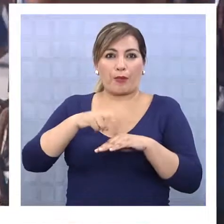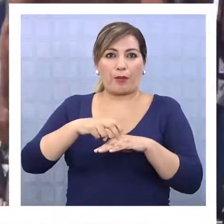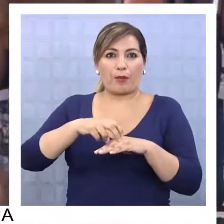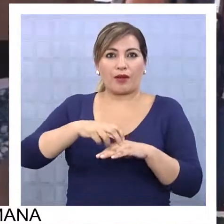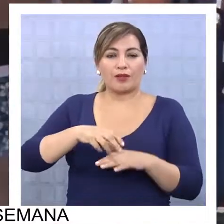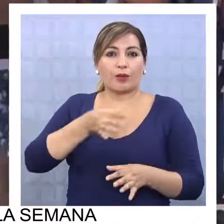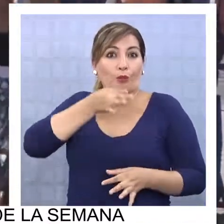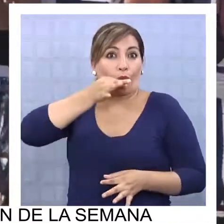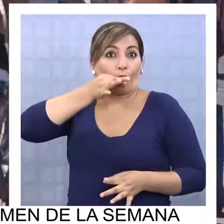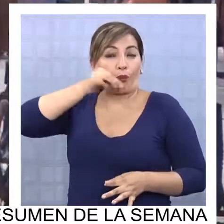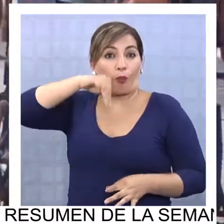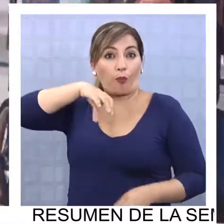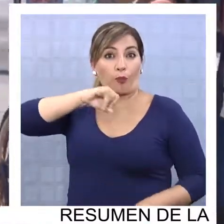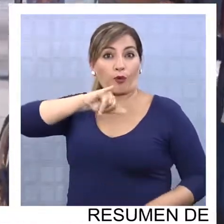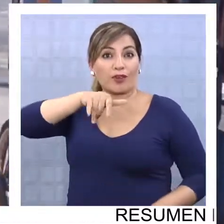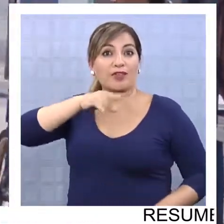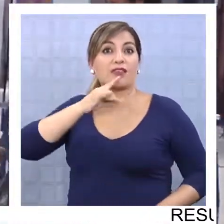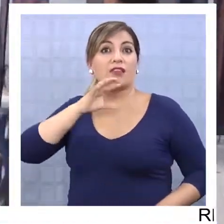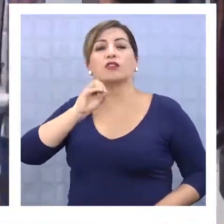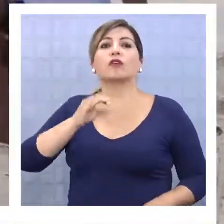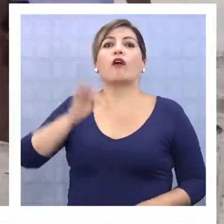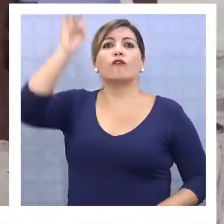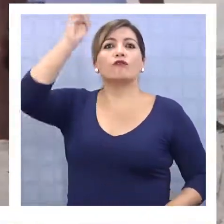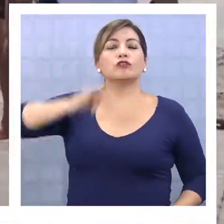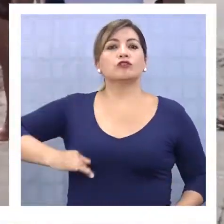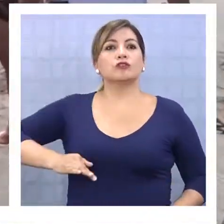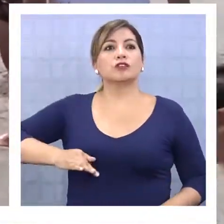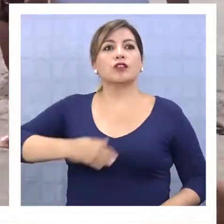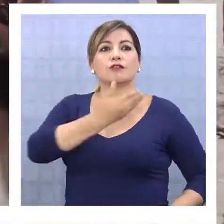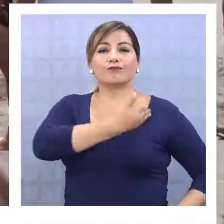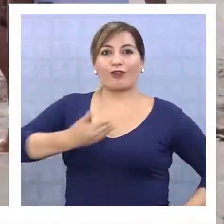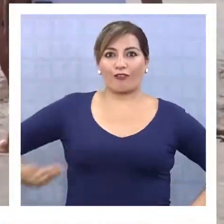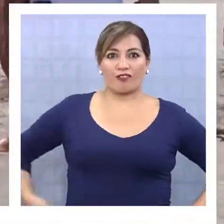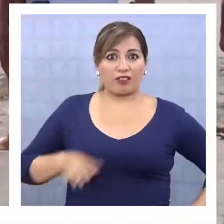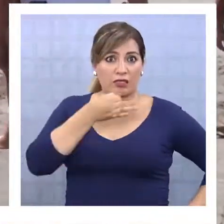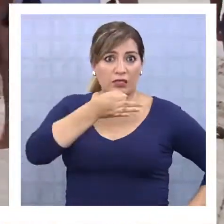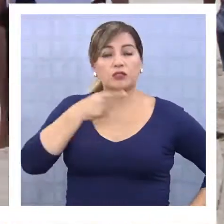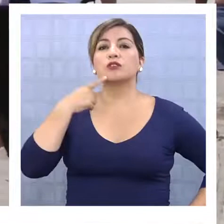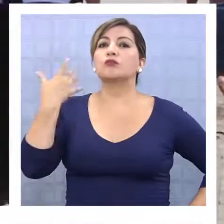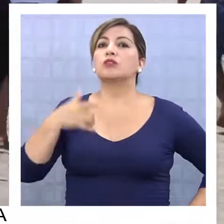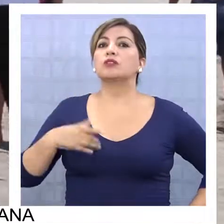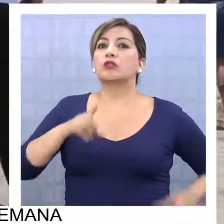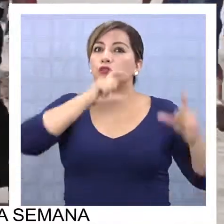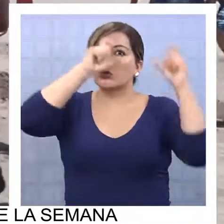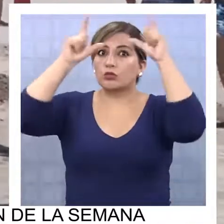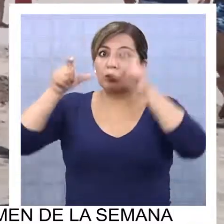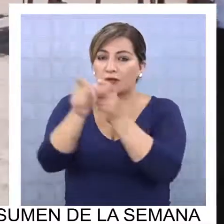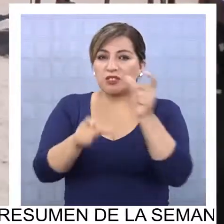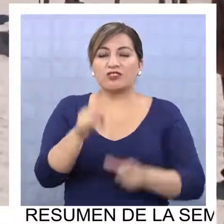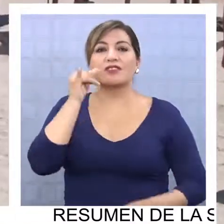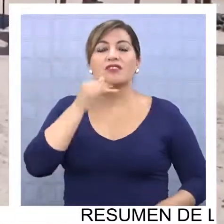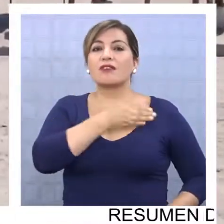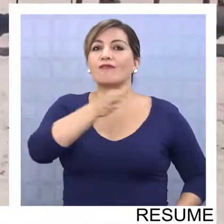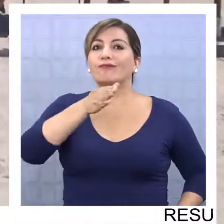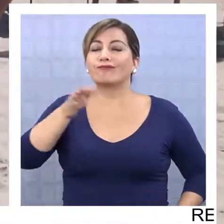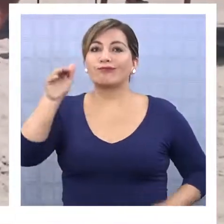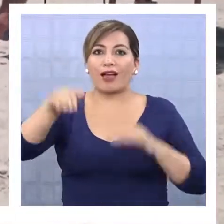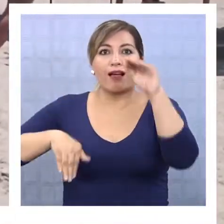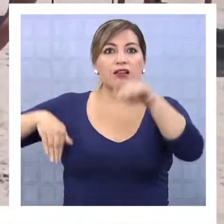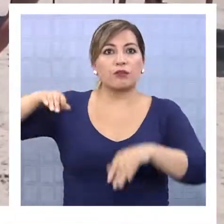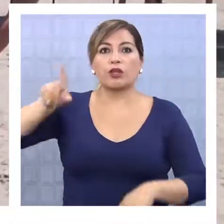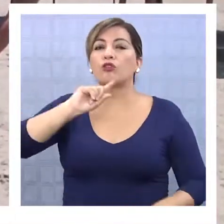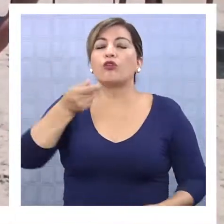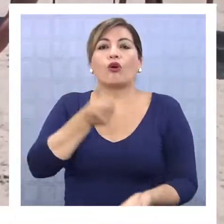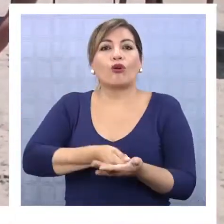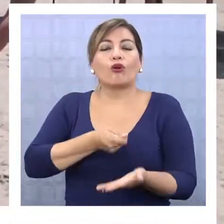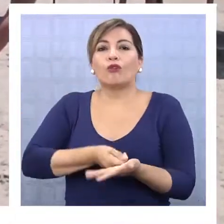mojitos y comida envasada. El funcionario de la Gobernación expresó que es importante que los turistas e iquiqueños que van a la playa no